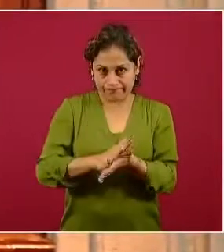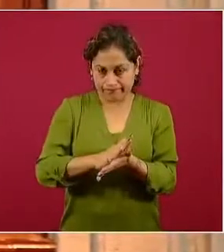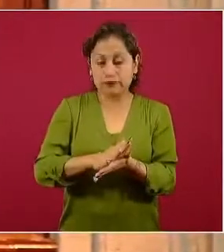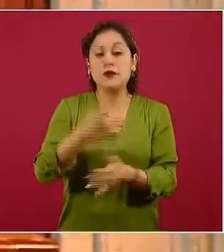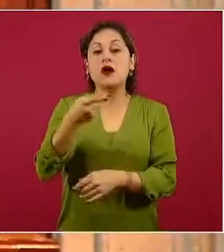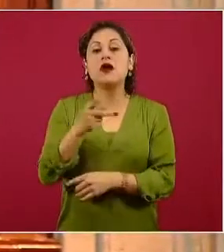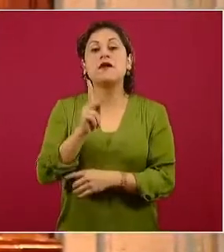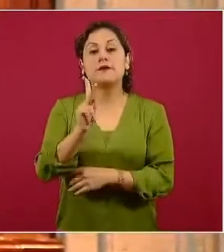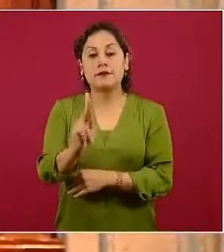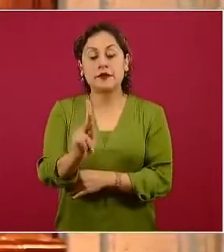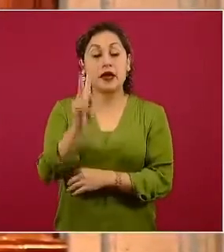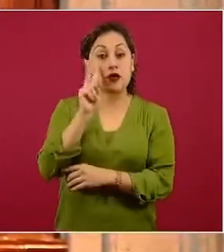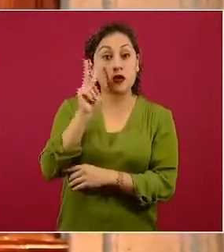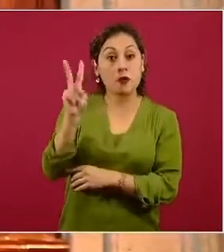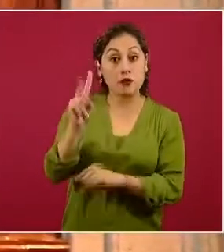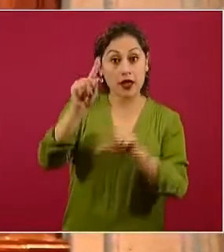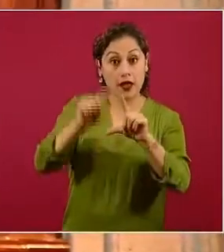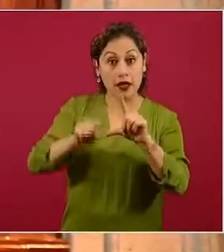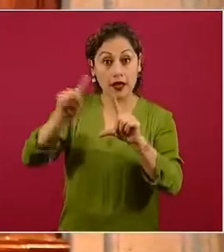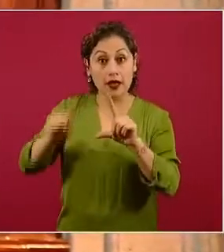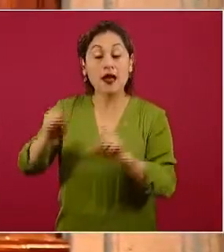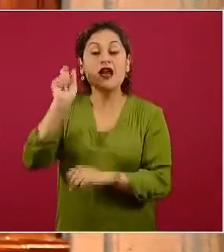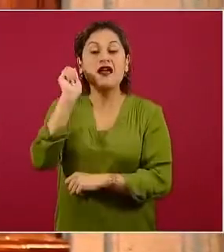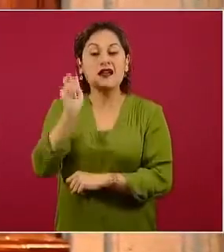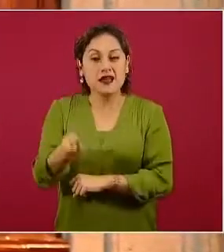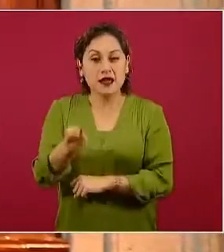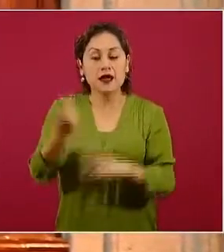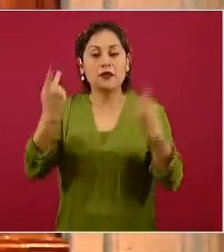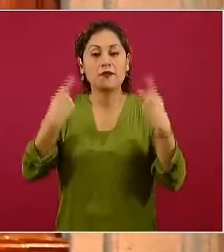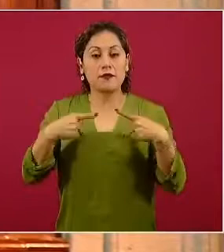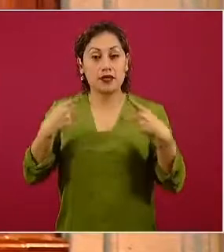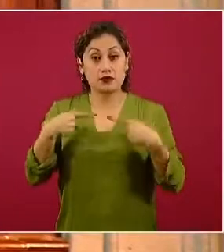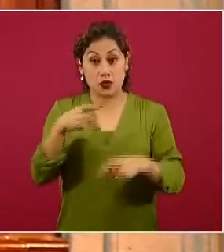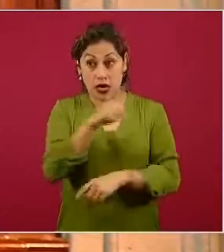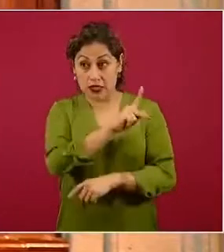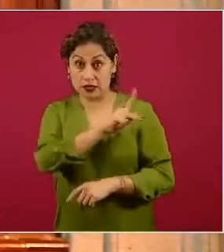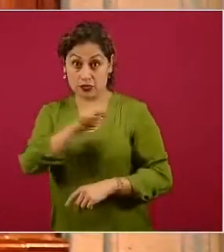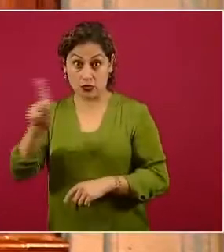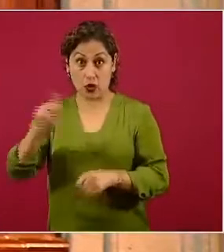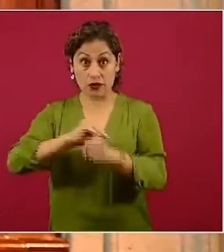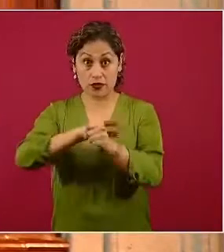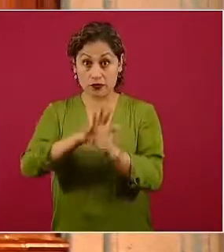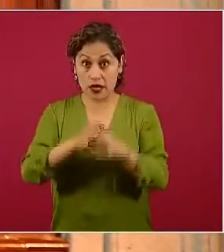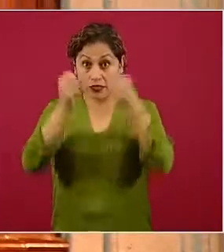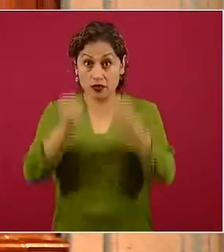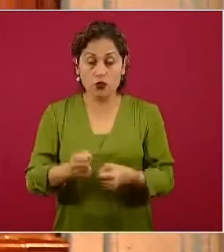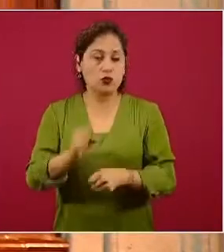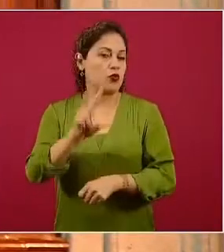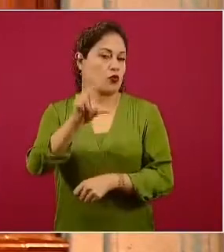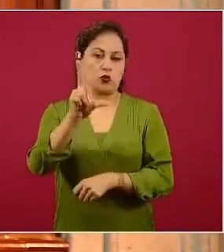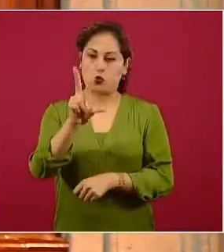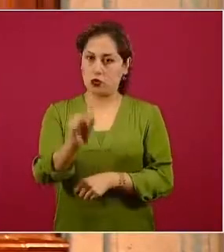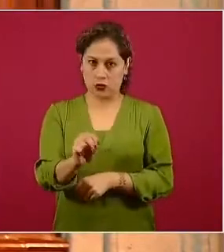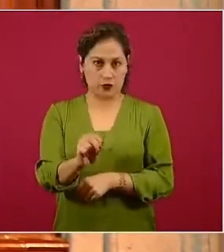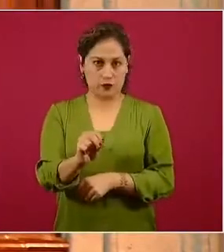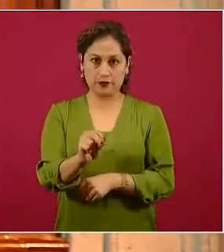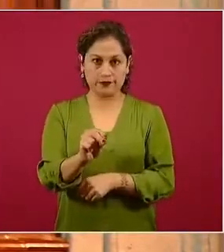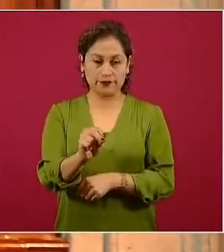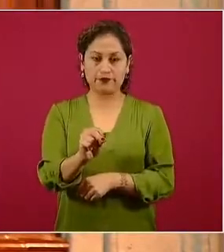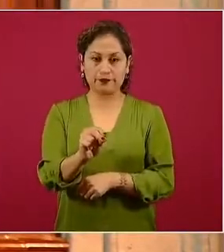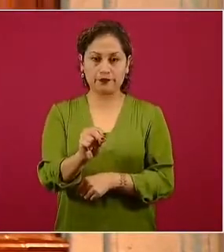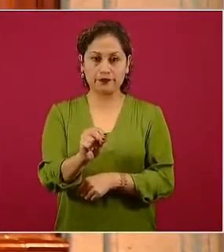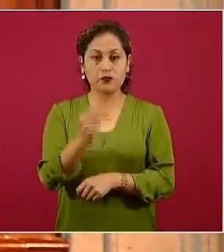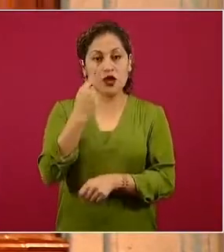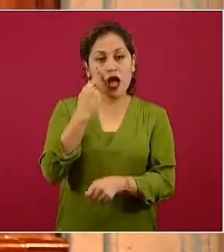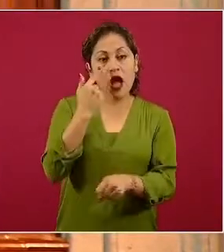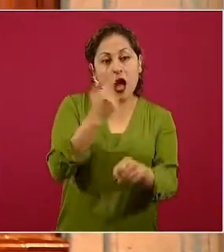permite ver el gráfico es que no todas las personas terminan siendo casos de COVID-19, es decir, no se identifica y por lo